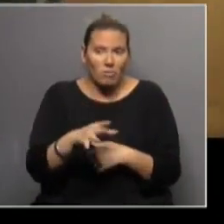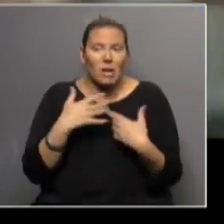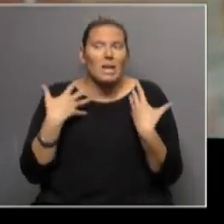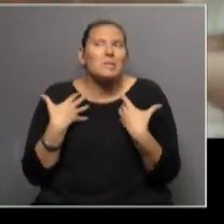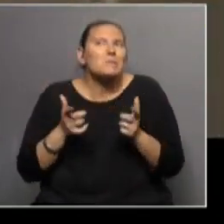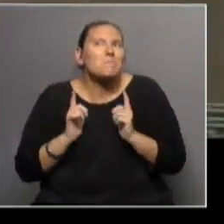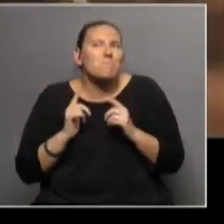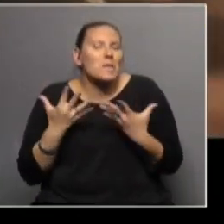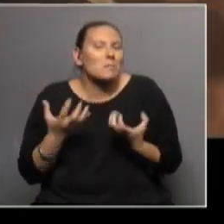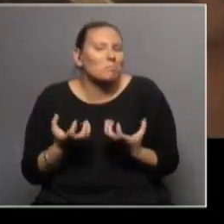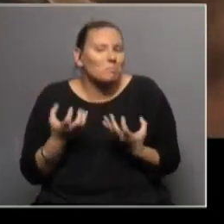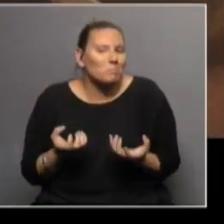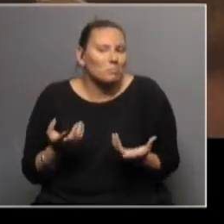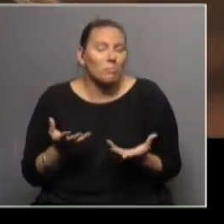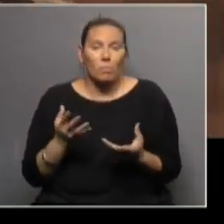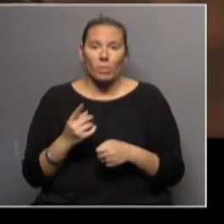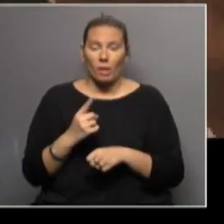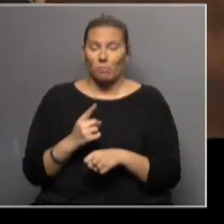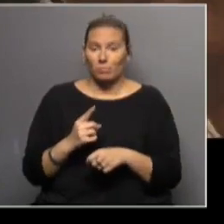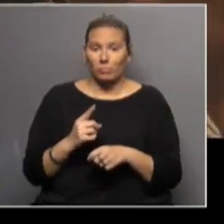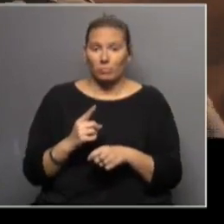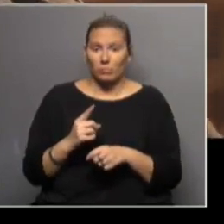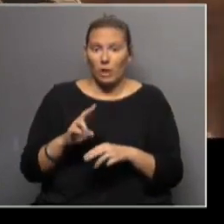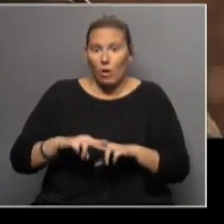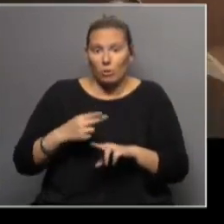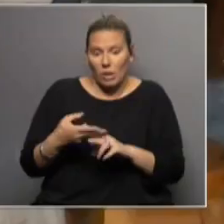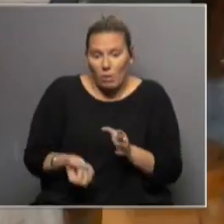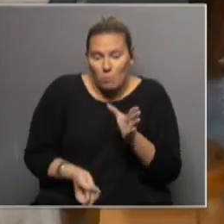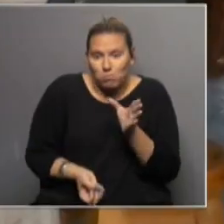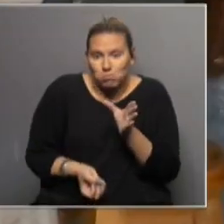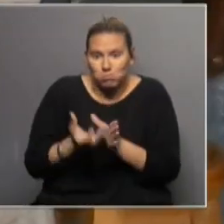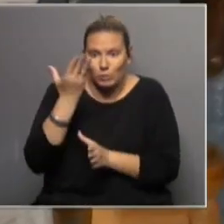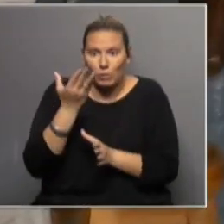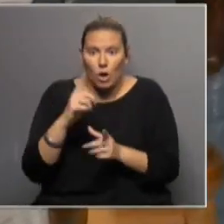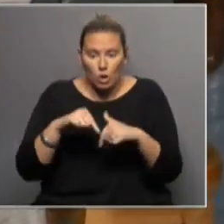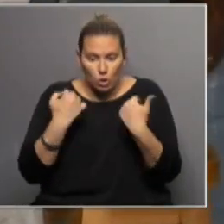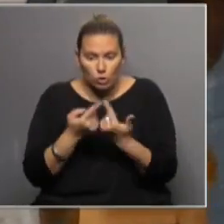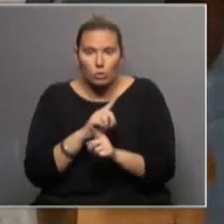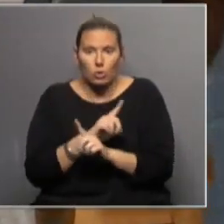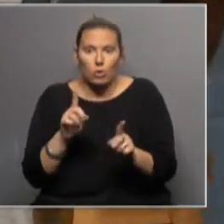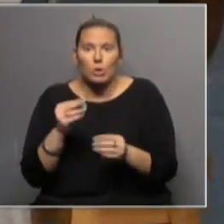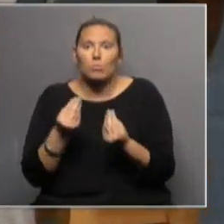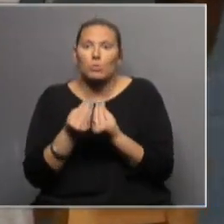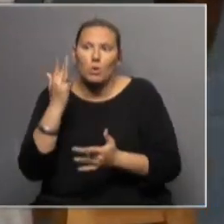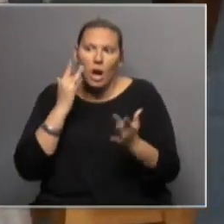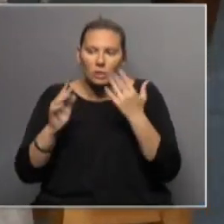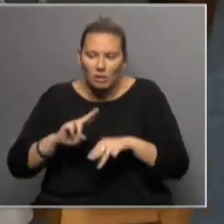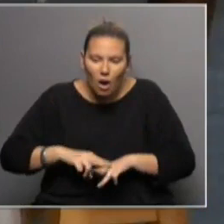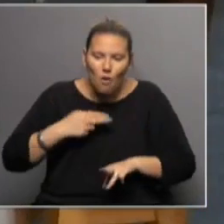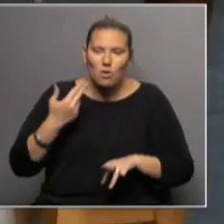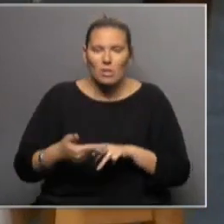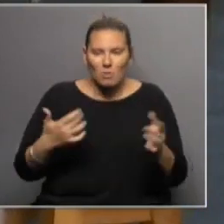estadio? Bueno, particularmente es el renacer, no solo nuestro, de un montón de artistas que están volviendo a tocar